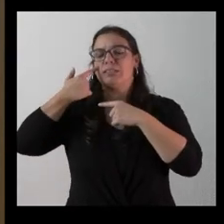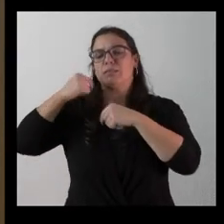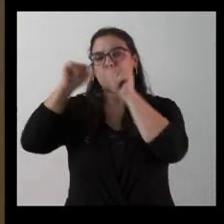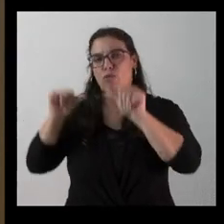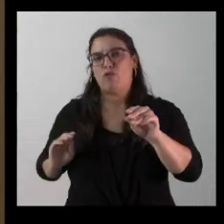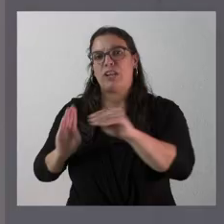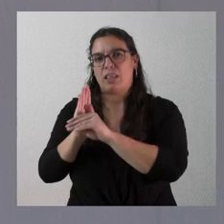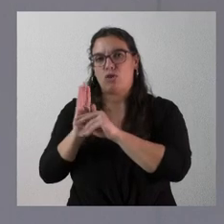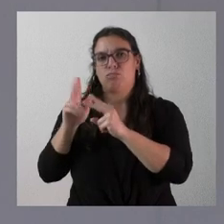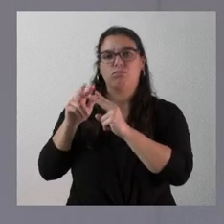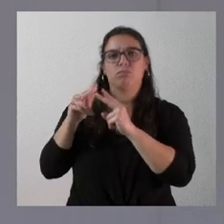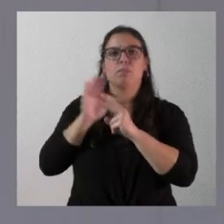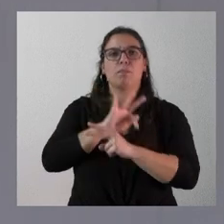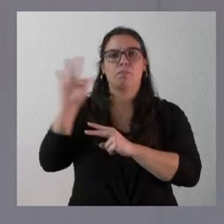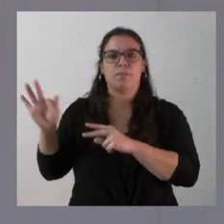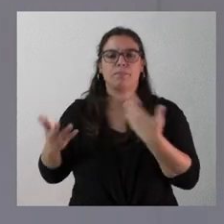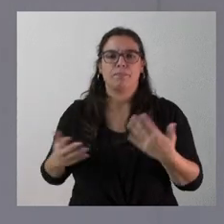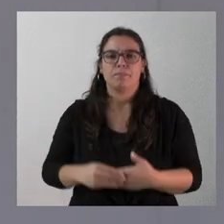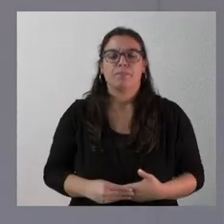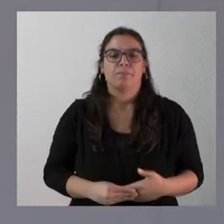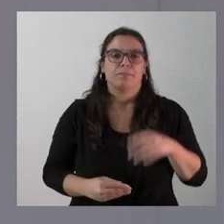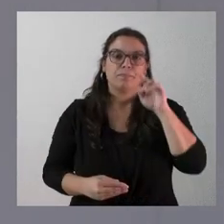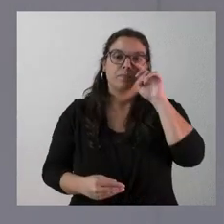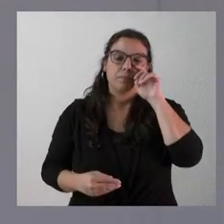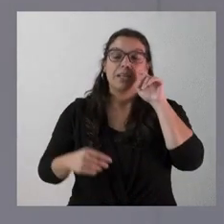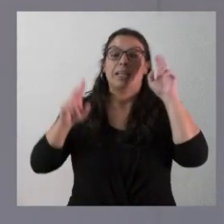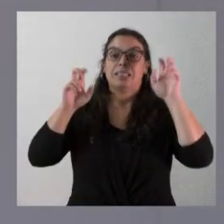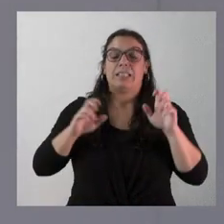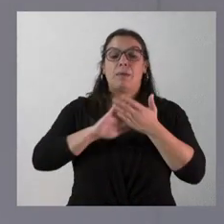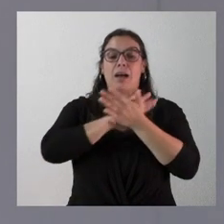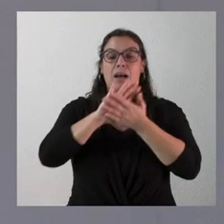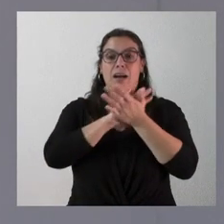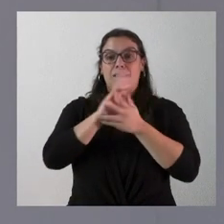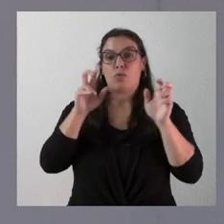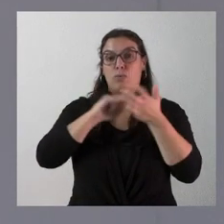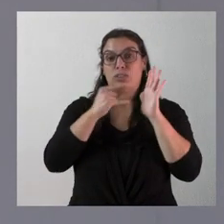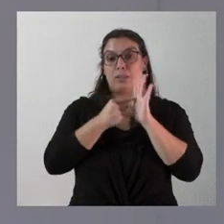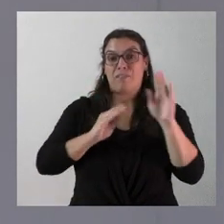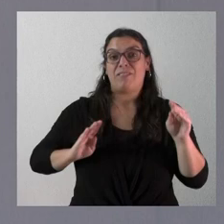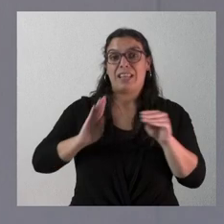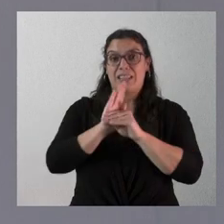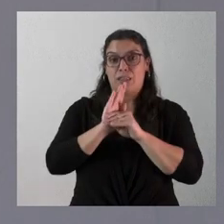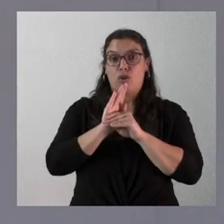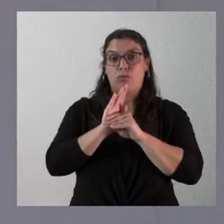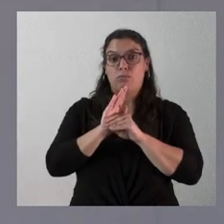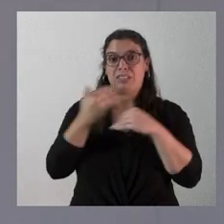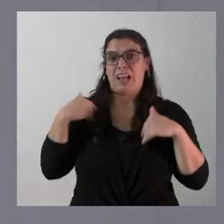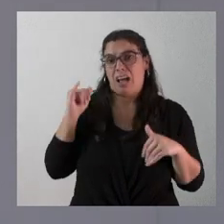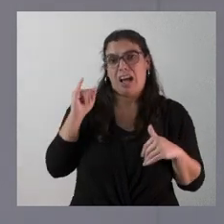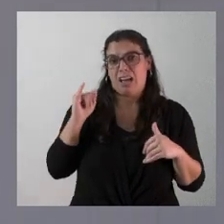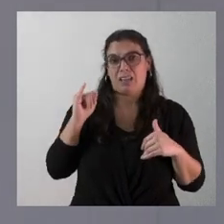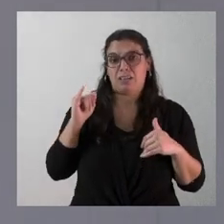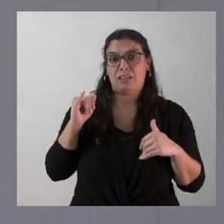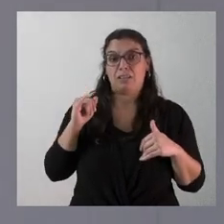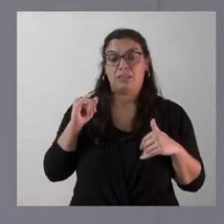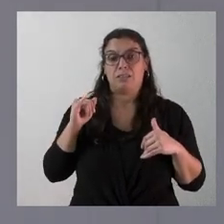de financiación la obligación de abordar un nuevo sistema de financiación ya existe recordarán ustedes que el